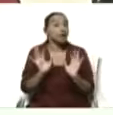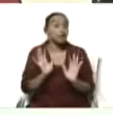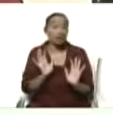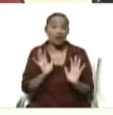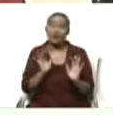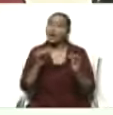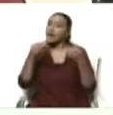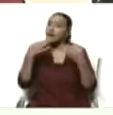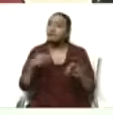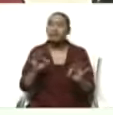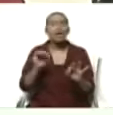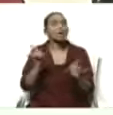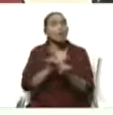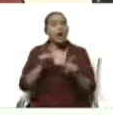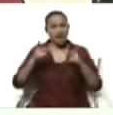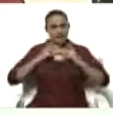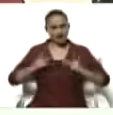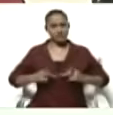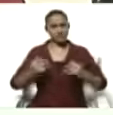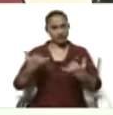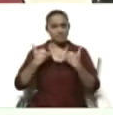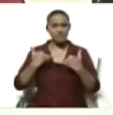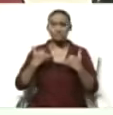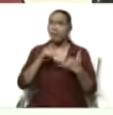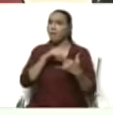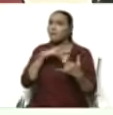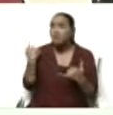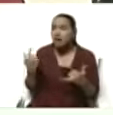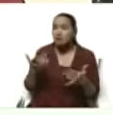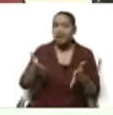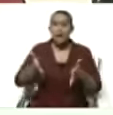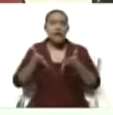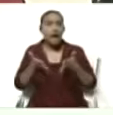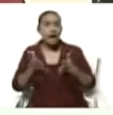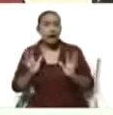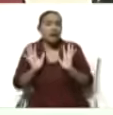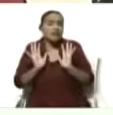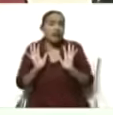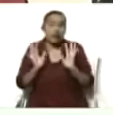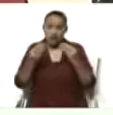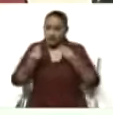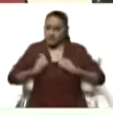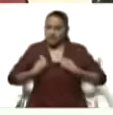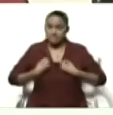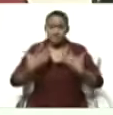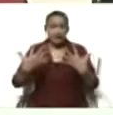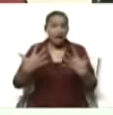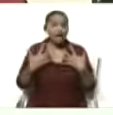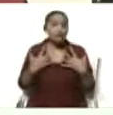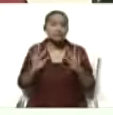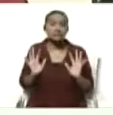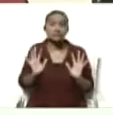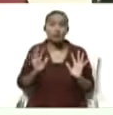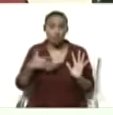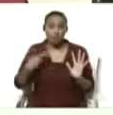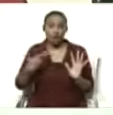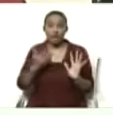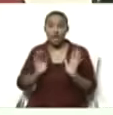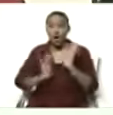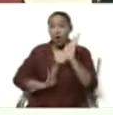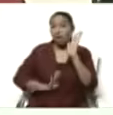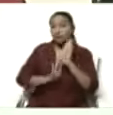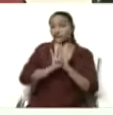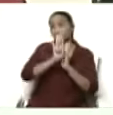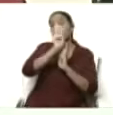vida en la vida se gana y se pierde en la vida hay intentos que son exitosos intentos que son